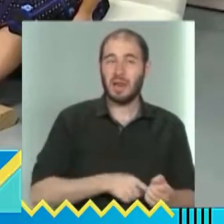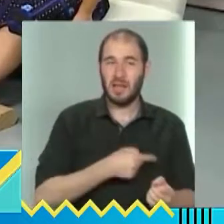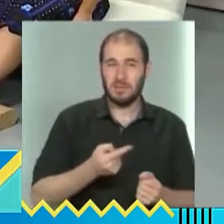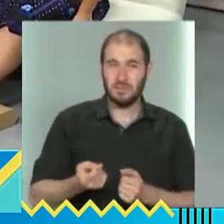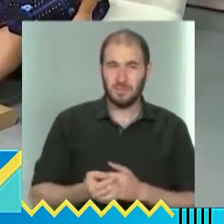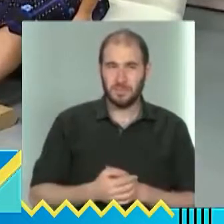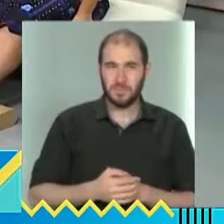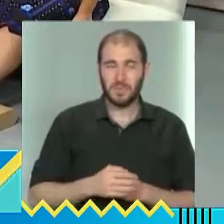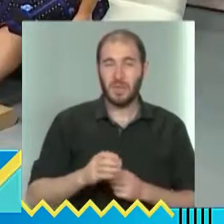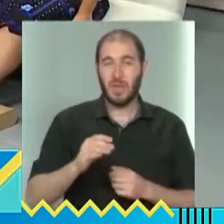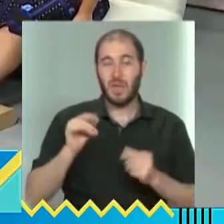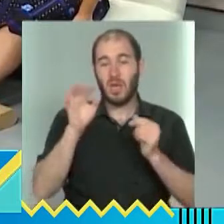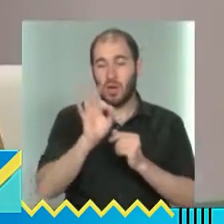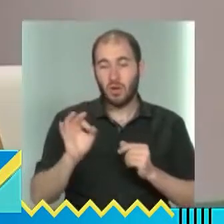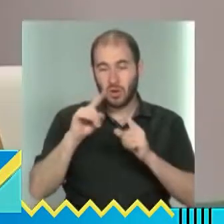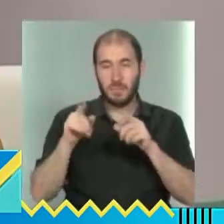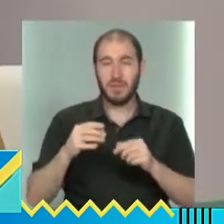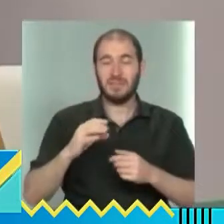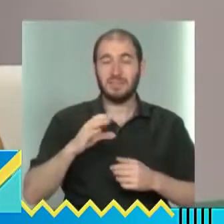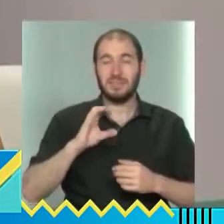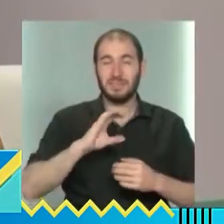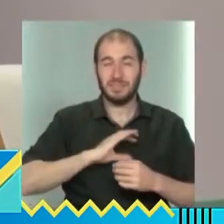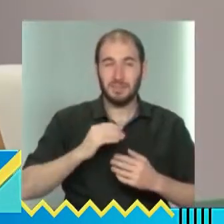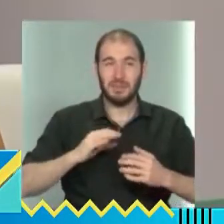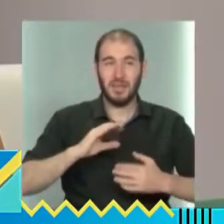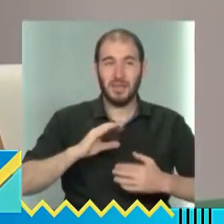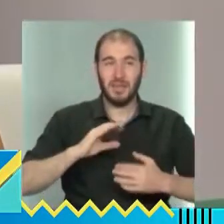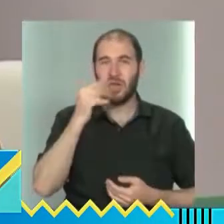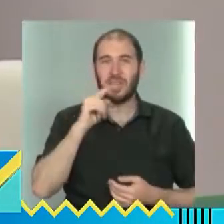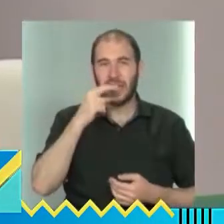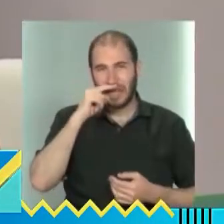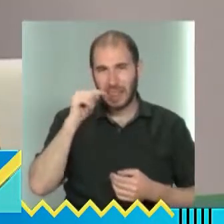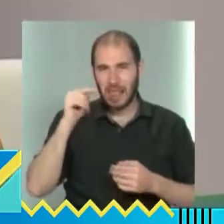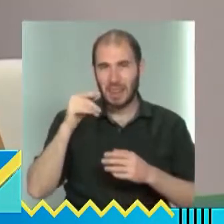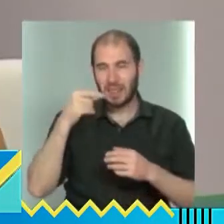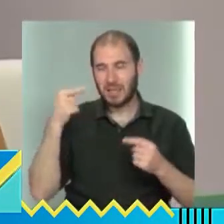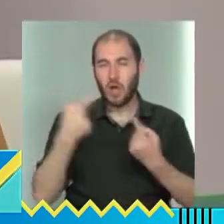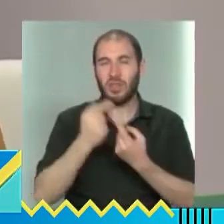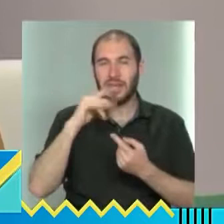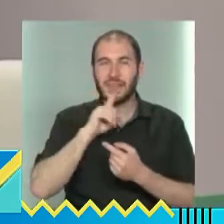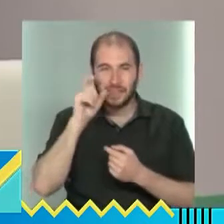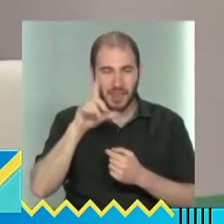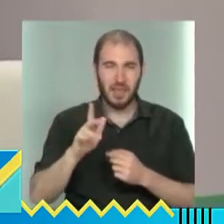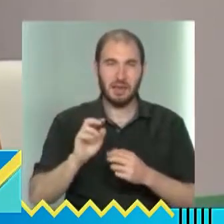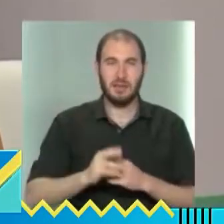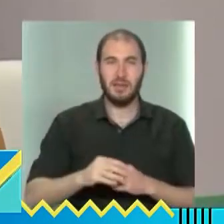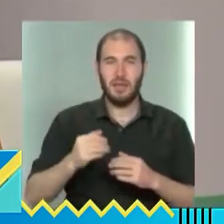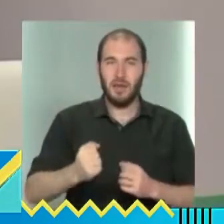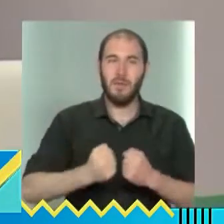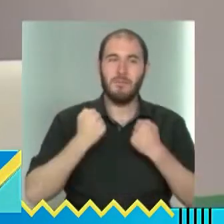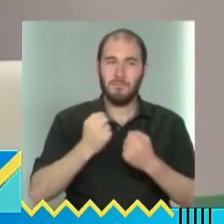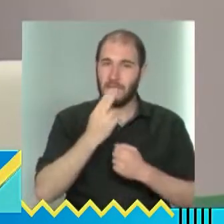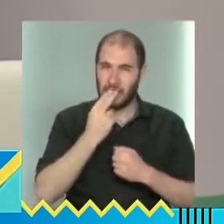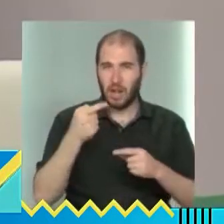los cómics de el Capitán América luchando contra Hitler, digamos, desde esa cuestión básica, digamos, del boom, del gran boom, por